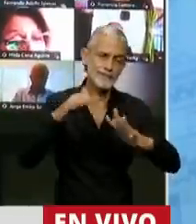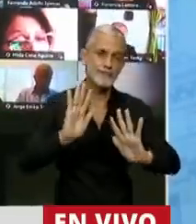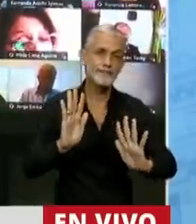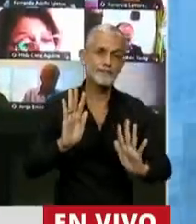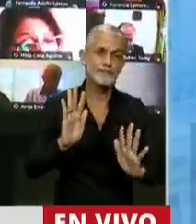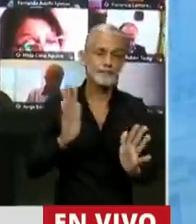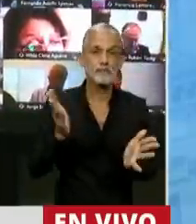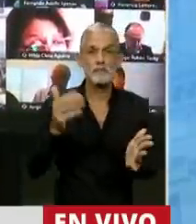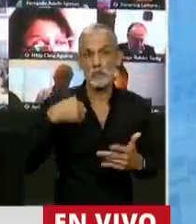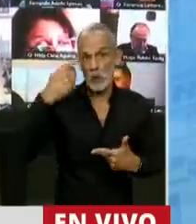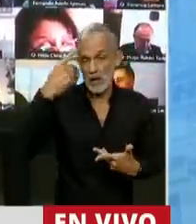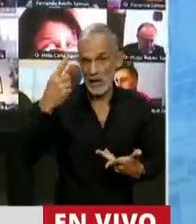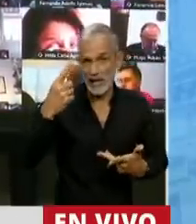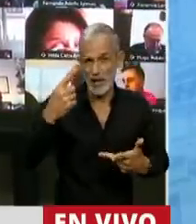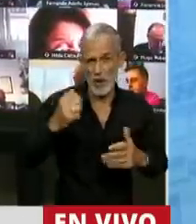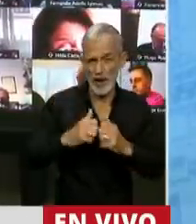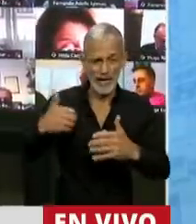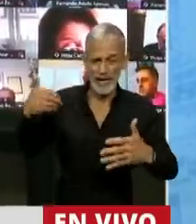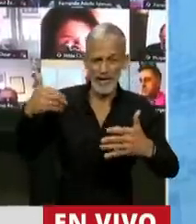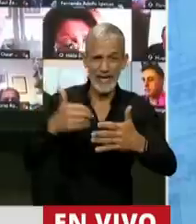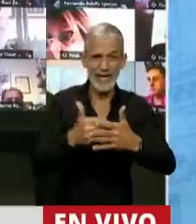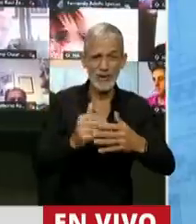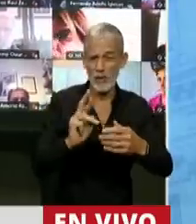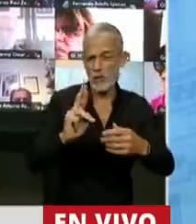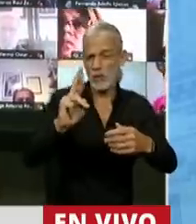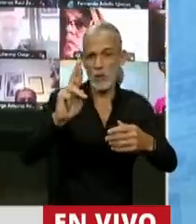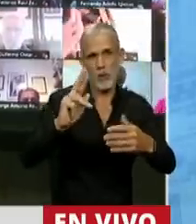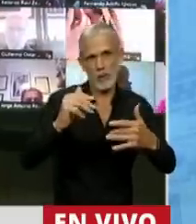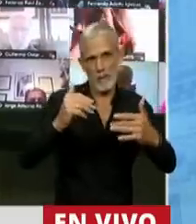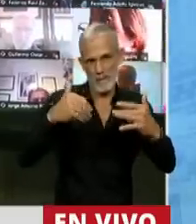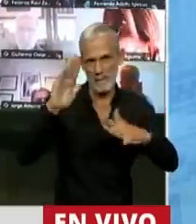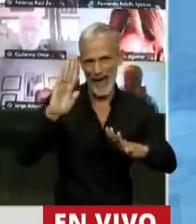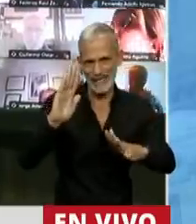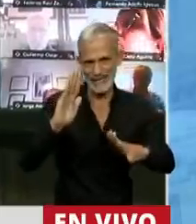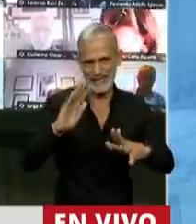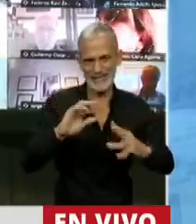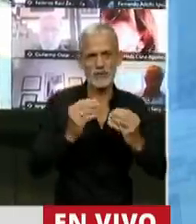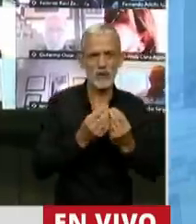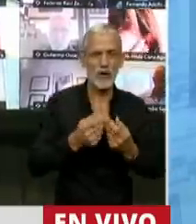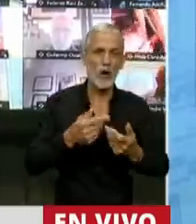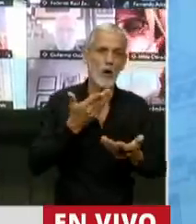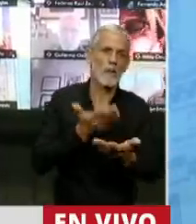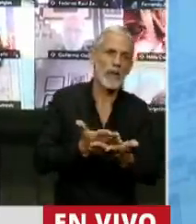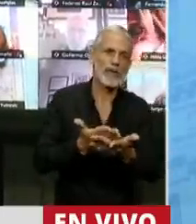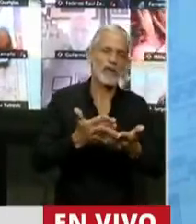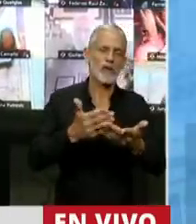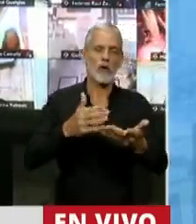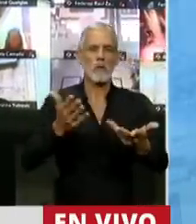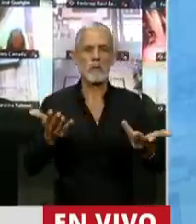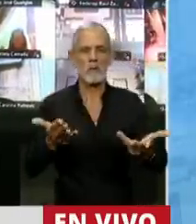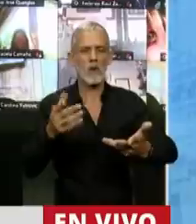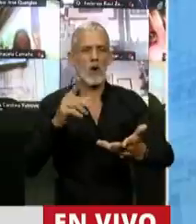una de las 10 sesiones en la historia esta con más cuestiones de privilegio, con mociones de órdenes,